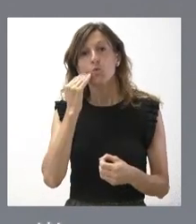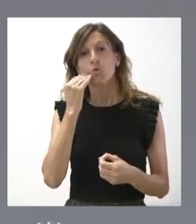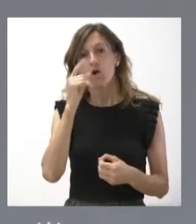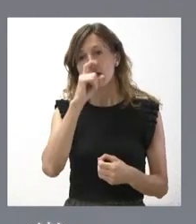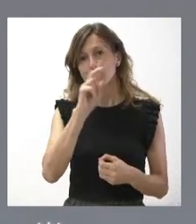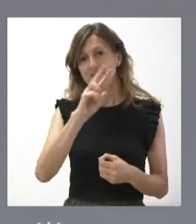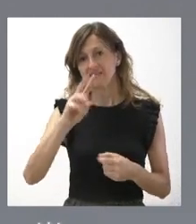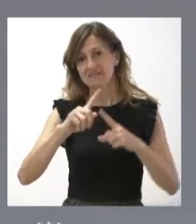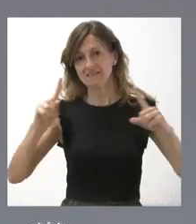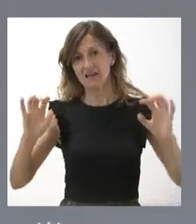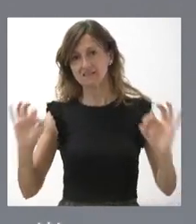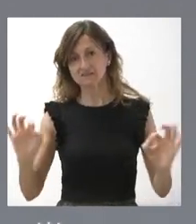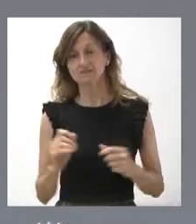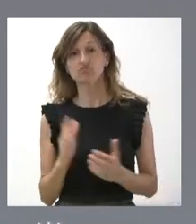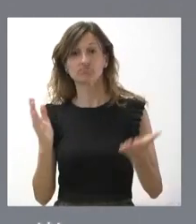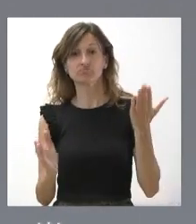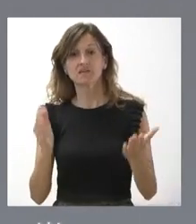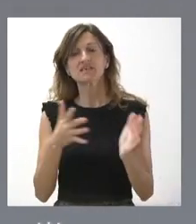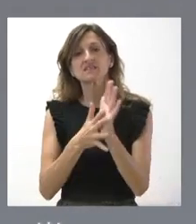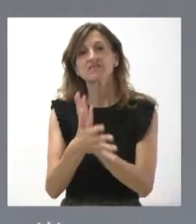23, lo que supone